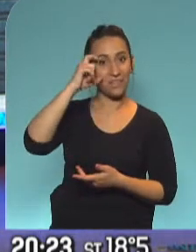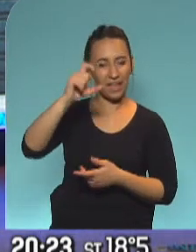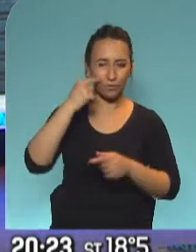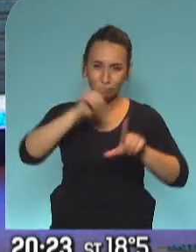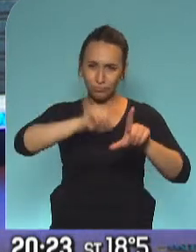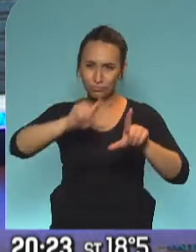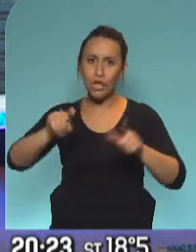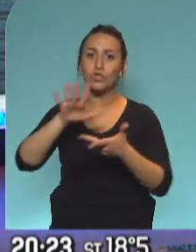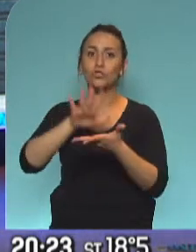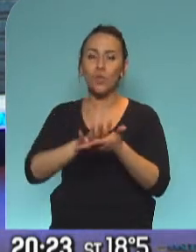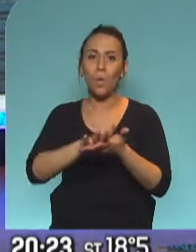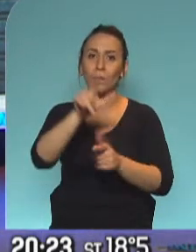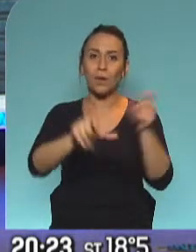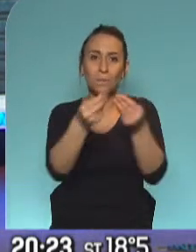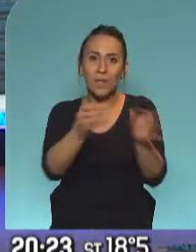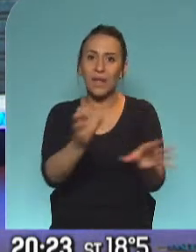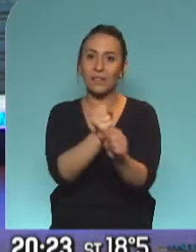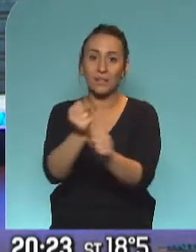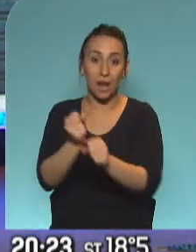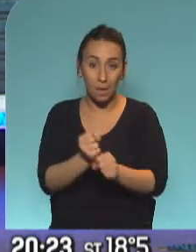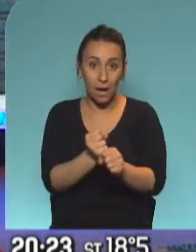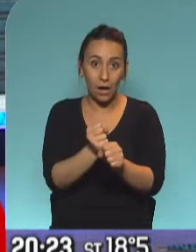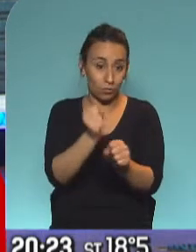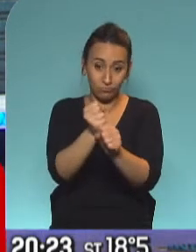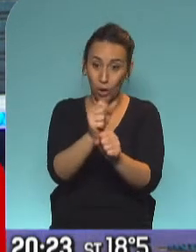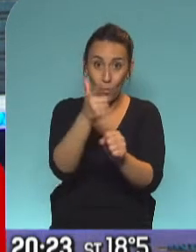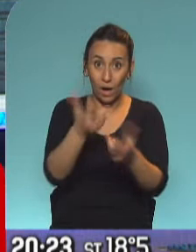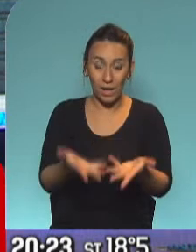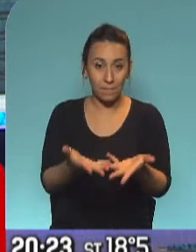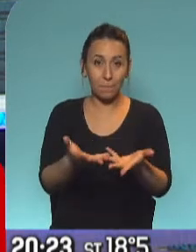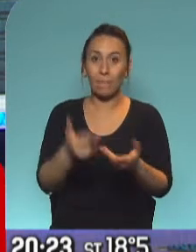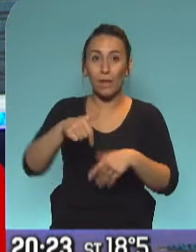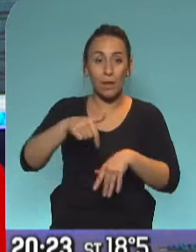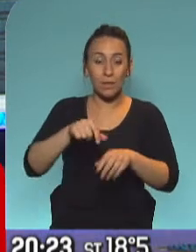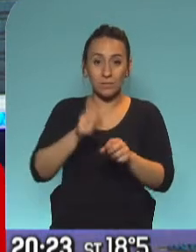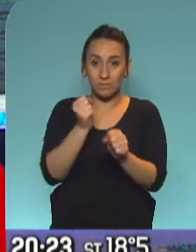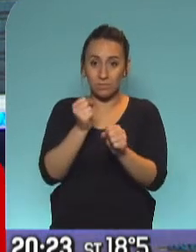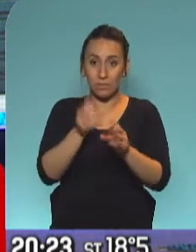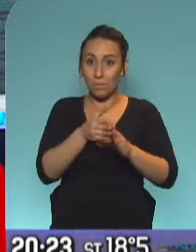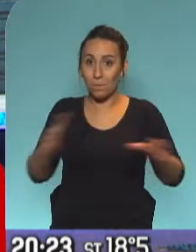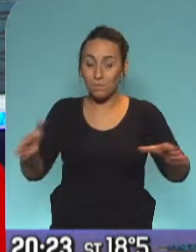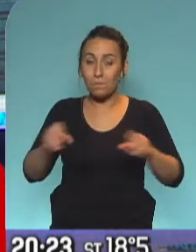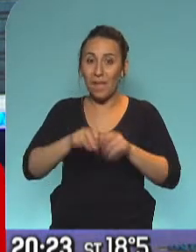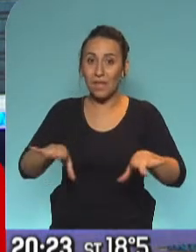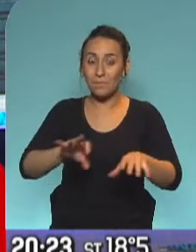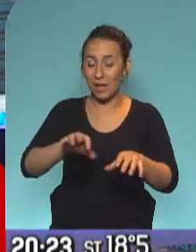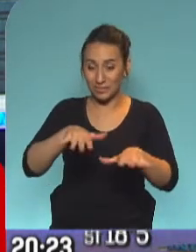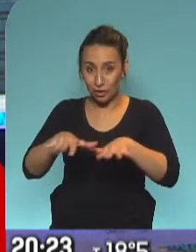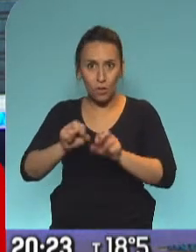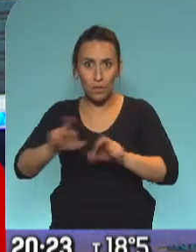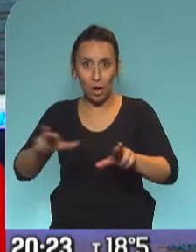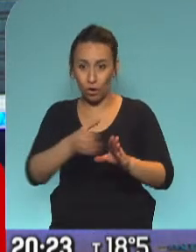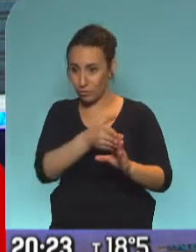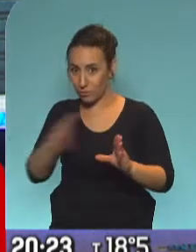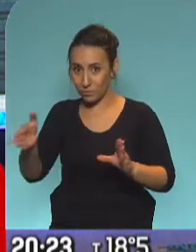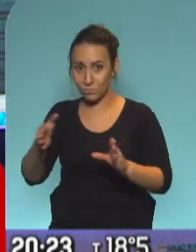te digo económicamente hablando en el peor momento de la pandemia que es el segundo trimestre mira aumentó